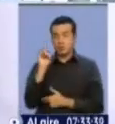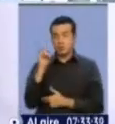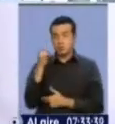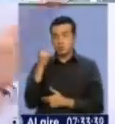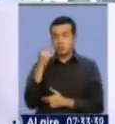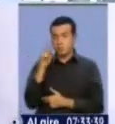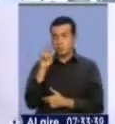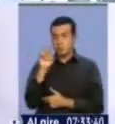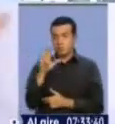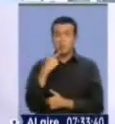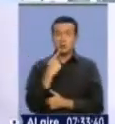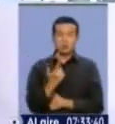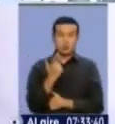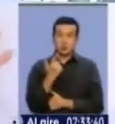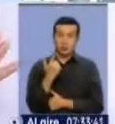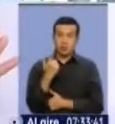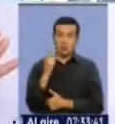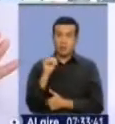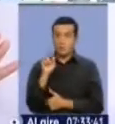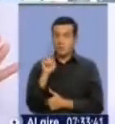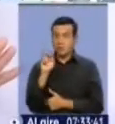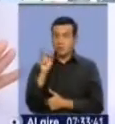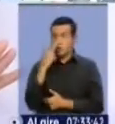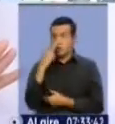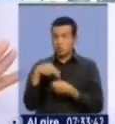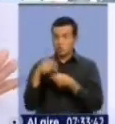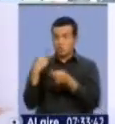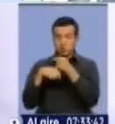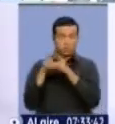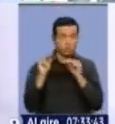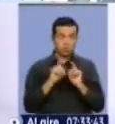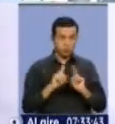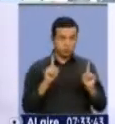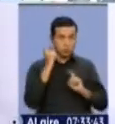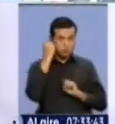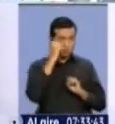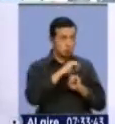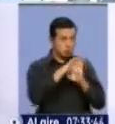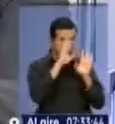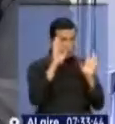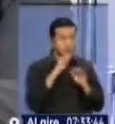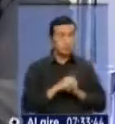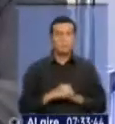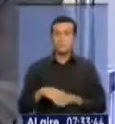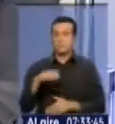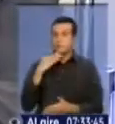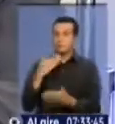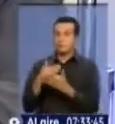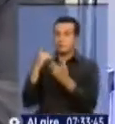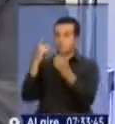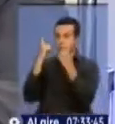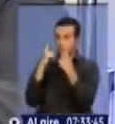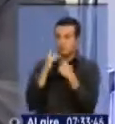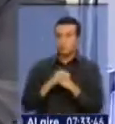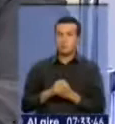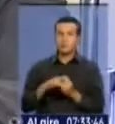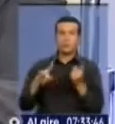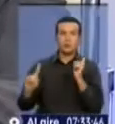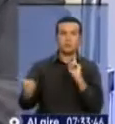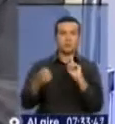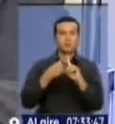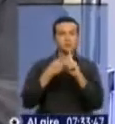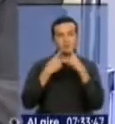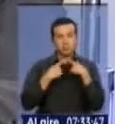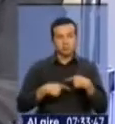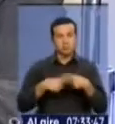situación se determinó que no es no era a marsans quien vendía combustible eso lo tenemos claro bueno gracias por la pregunta a marius y primero decir